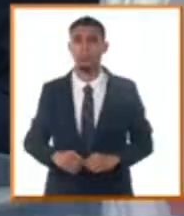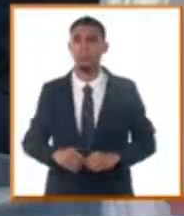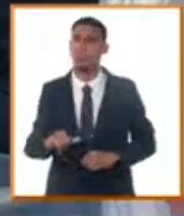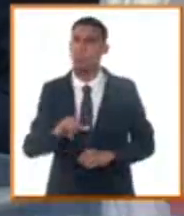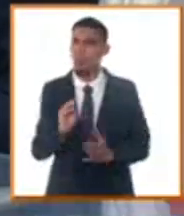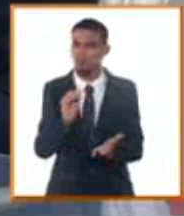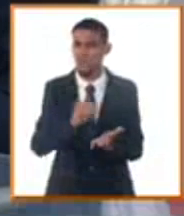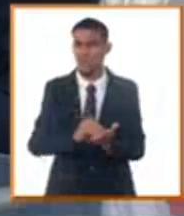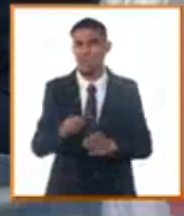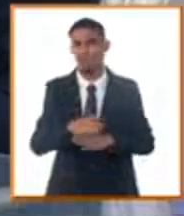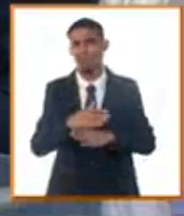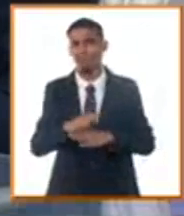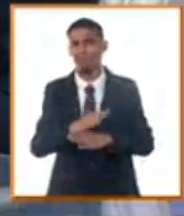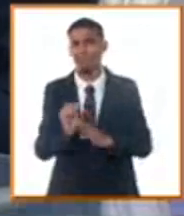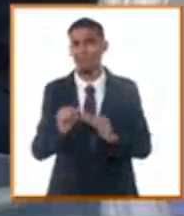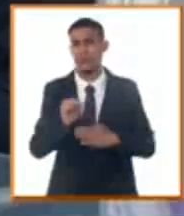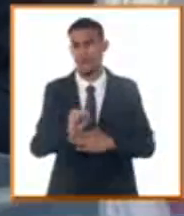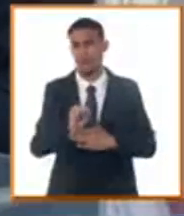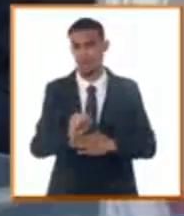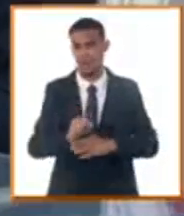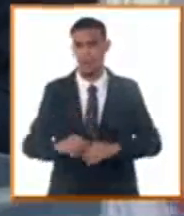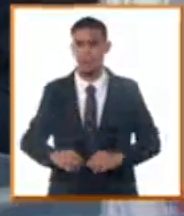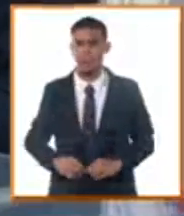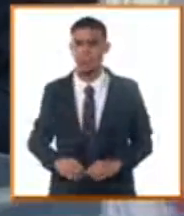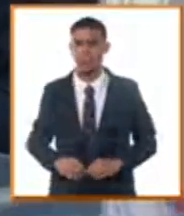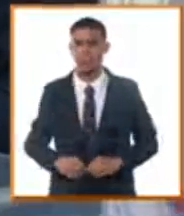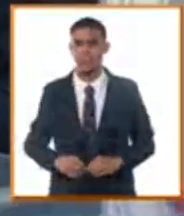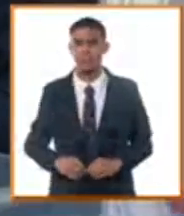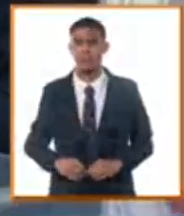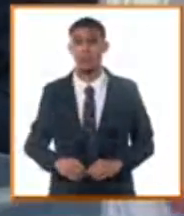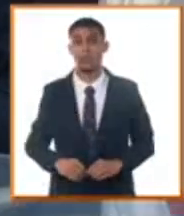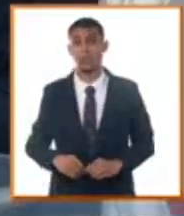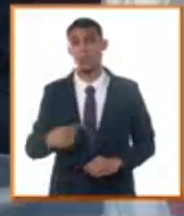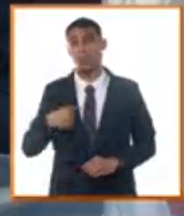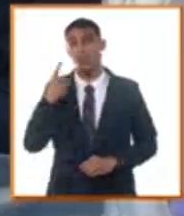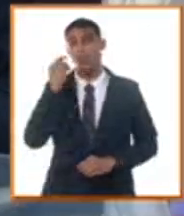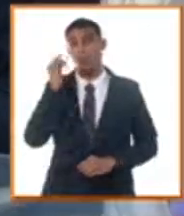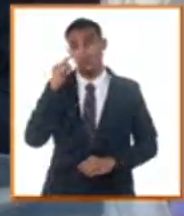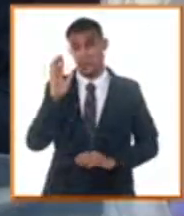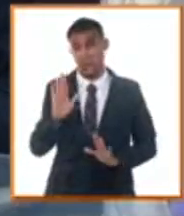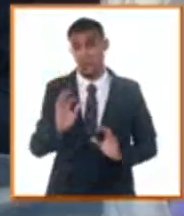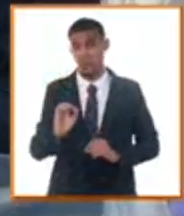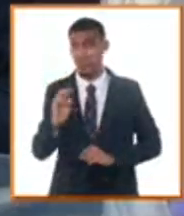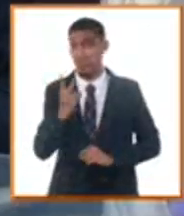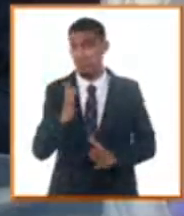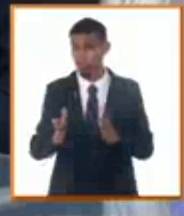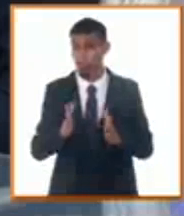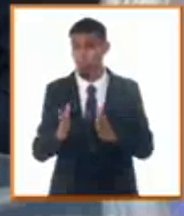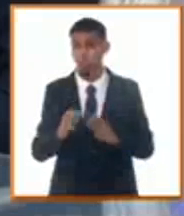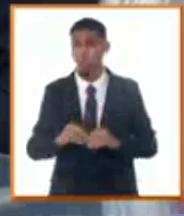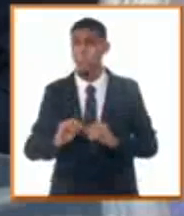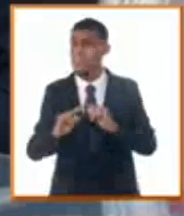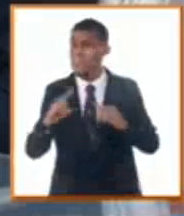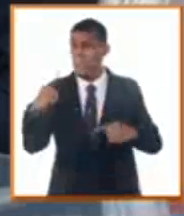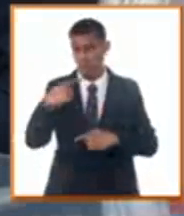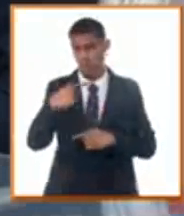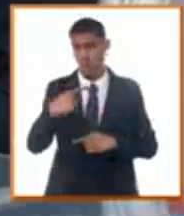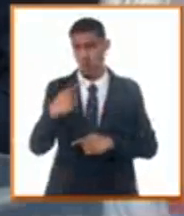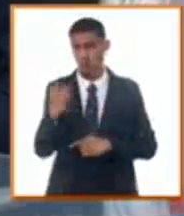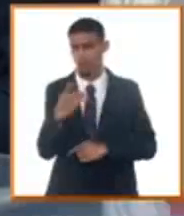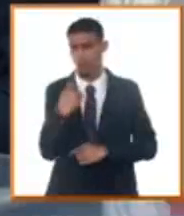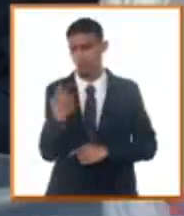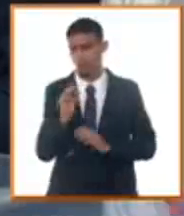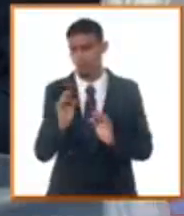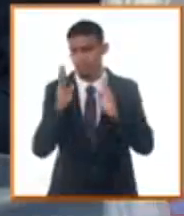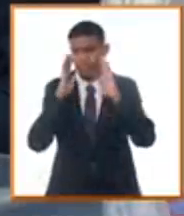servicios este monedero. Yo creo que en el segundo semestre, en las cosas que debemos enfocarnos, es en desarrollar el